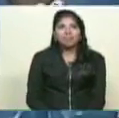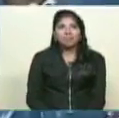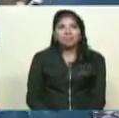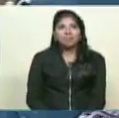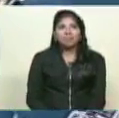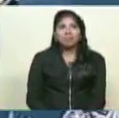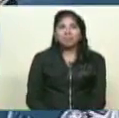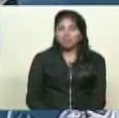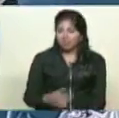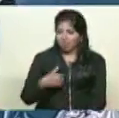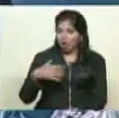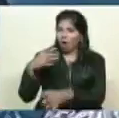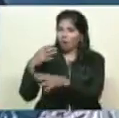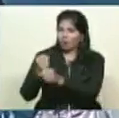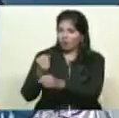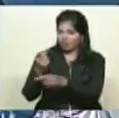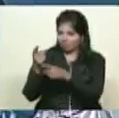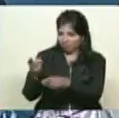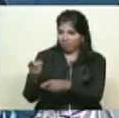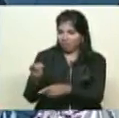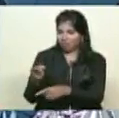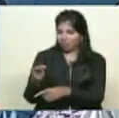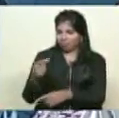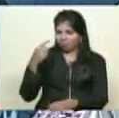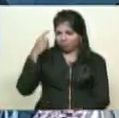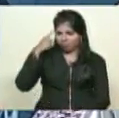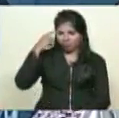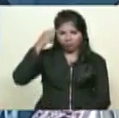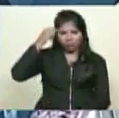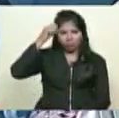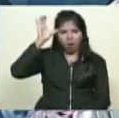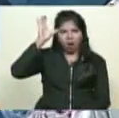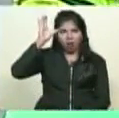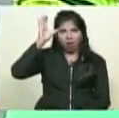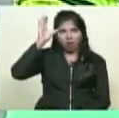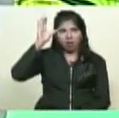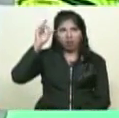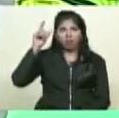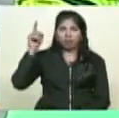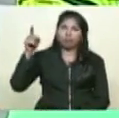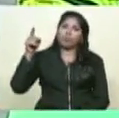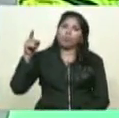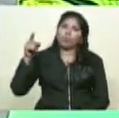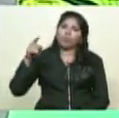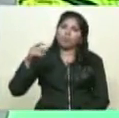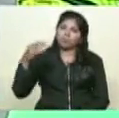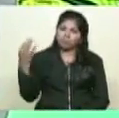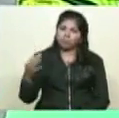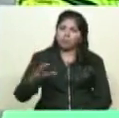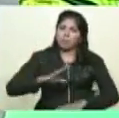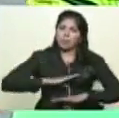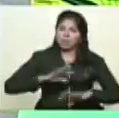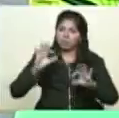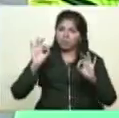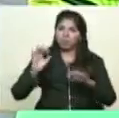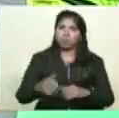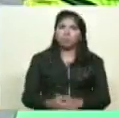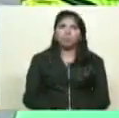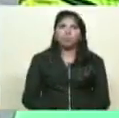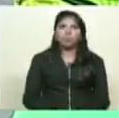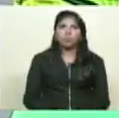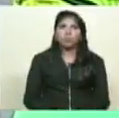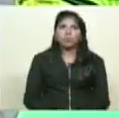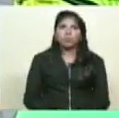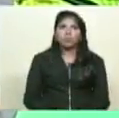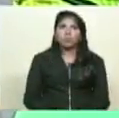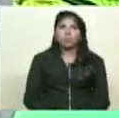Confío en usted, en su honestidad, en su capacidad. Así sea a mano, Néstor, camarada, con los ministros de la economía,